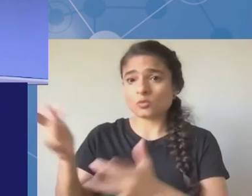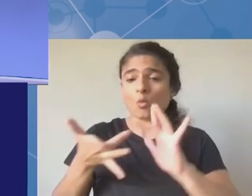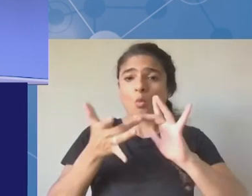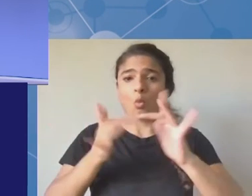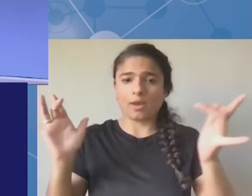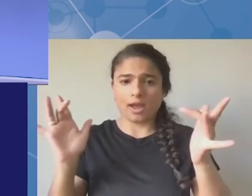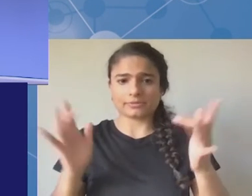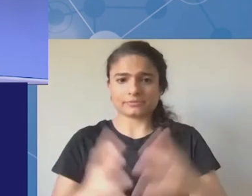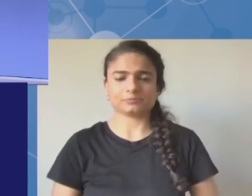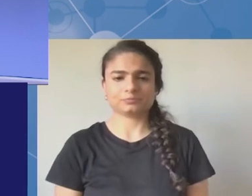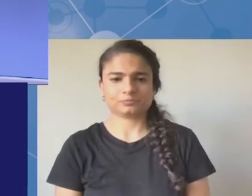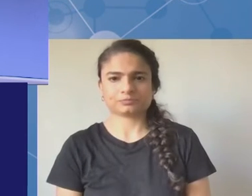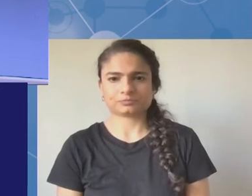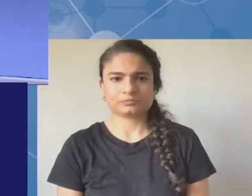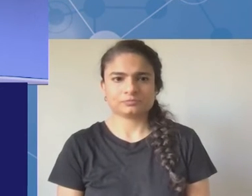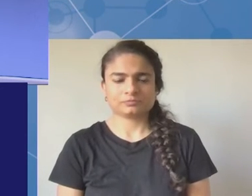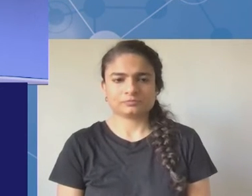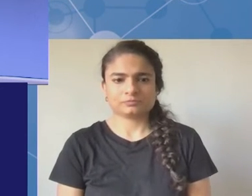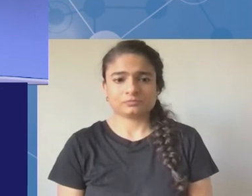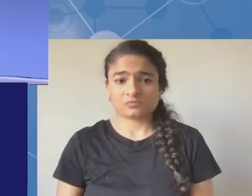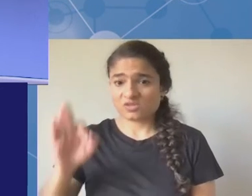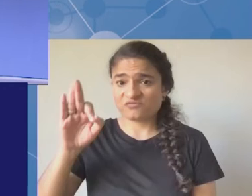Ahora, comentario a través de Internet.